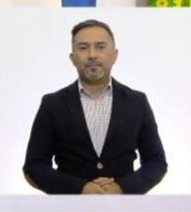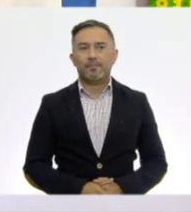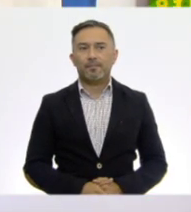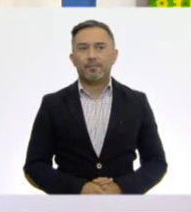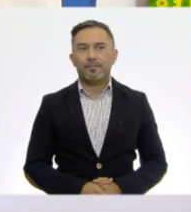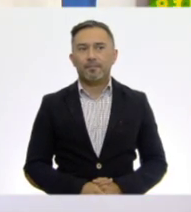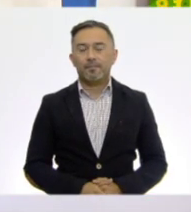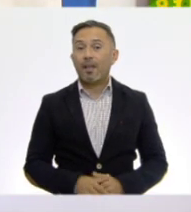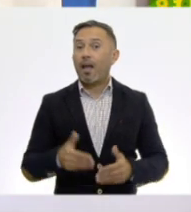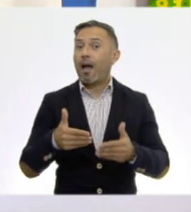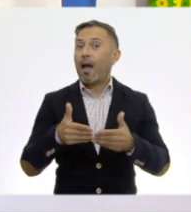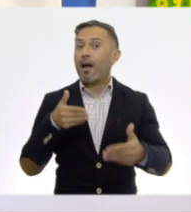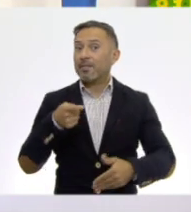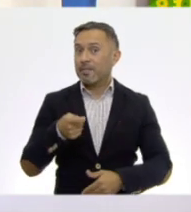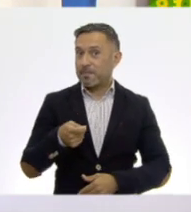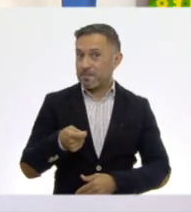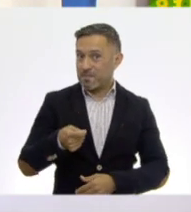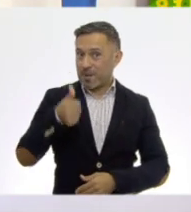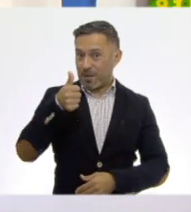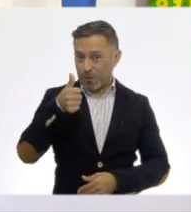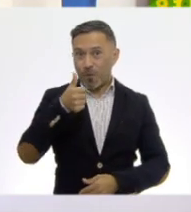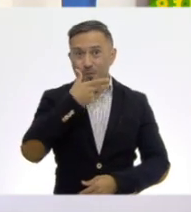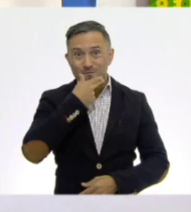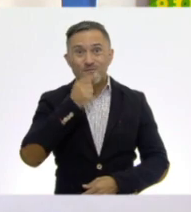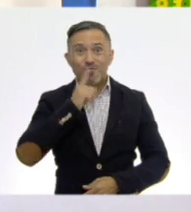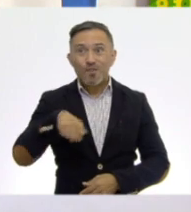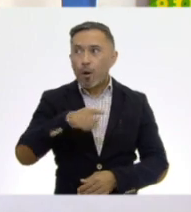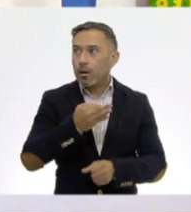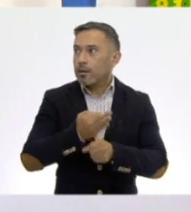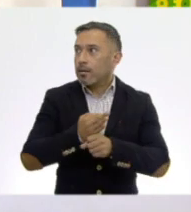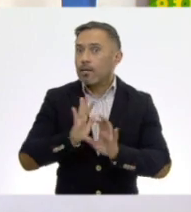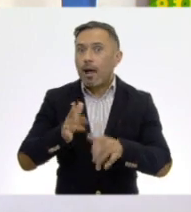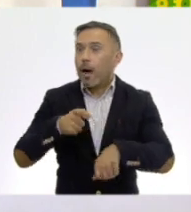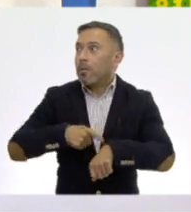Y antes, niñas y niños, ha llegado el momento de